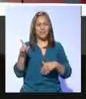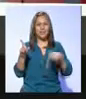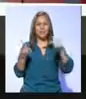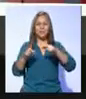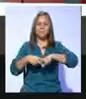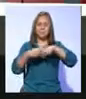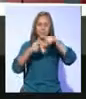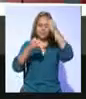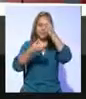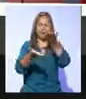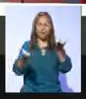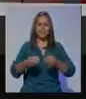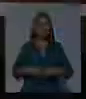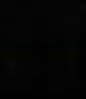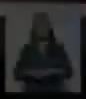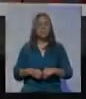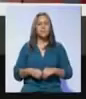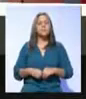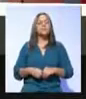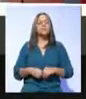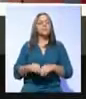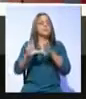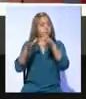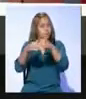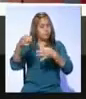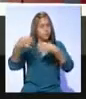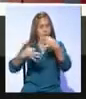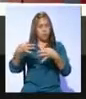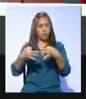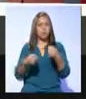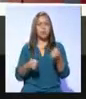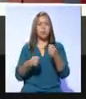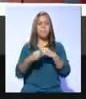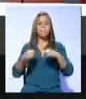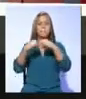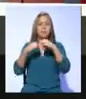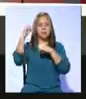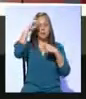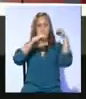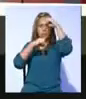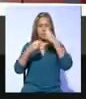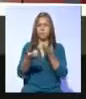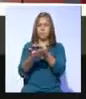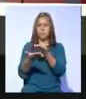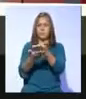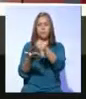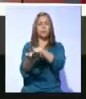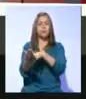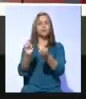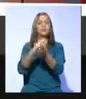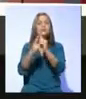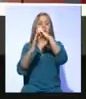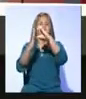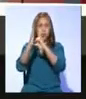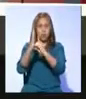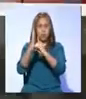tvl.asambleanacional.gov.es. De inmediato la información. La Comisión de Justicia recibió más aportes al proyecto de reformas al Código de la Niñez.